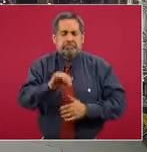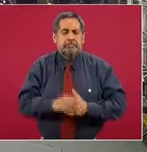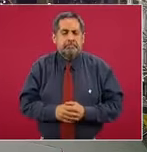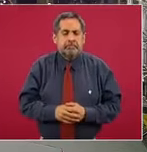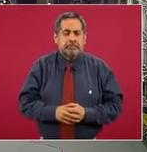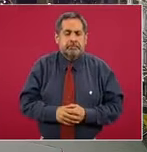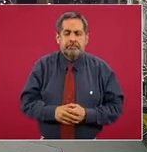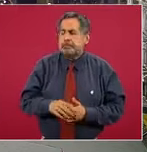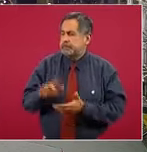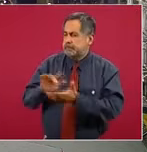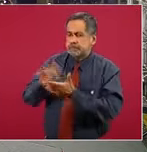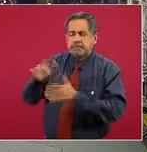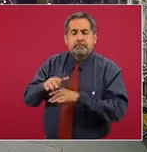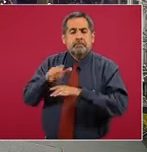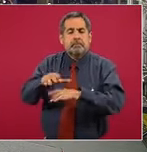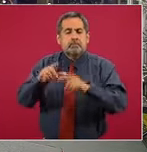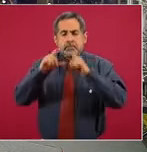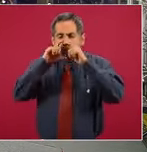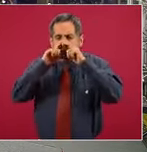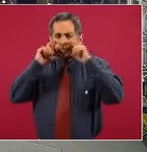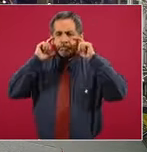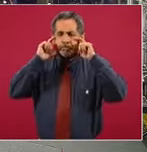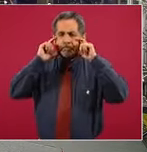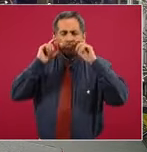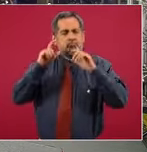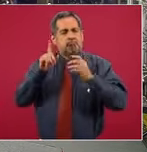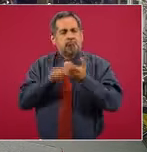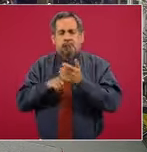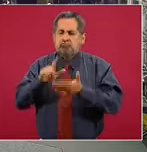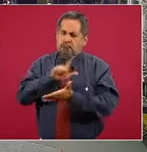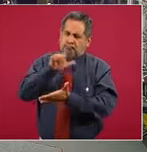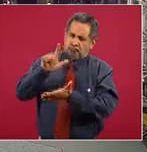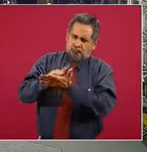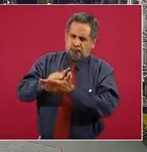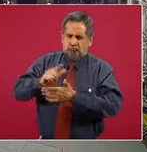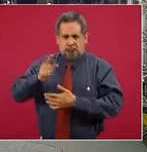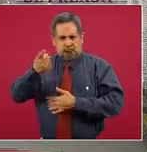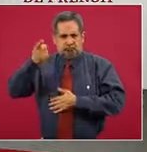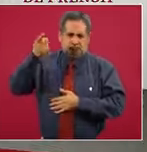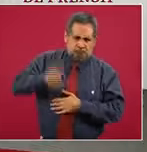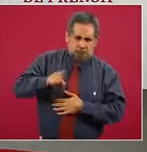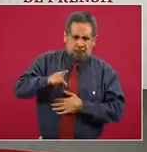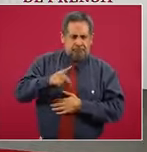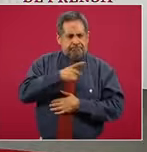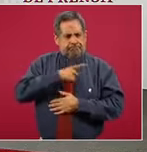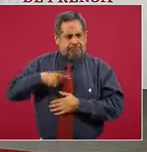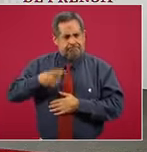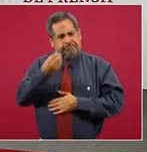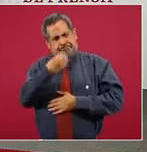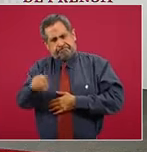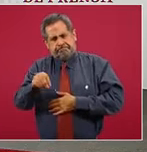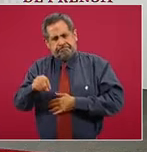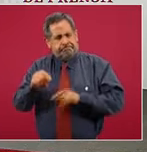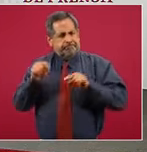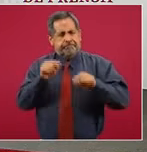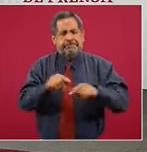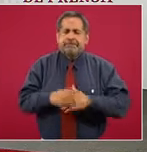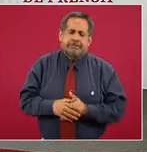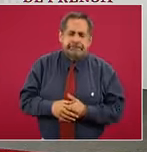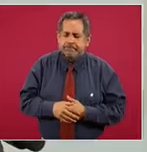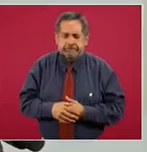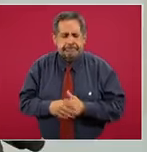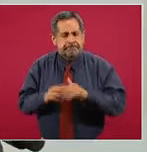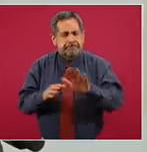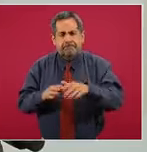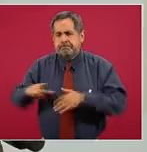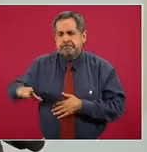Gracias. Sobre el uso de cubreboca, de hacerlo ley, mandato, obligatorio, desde el gobierno